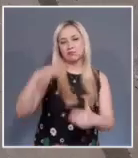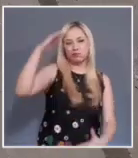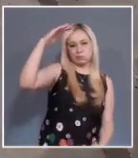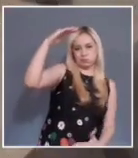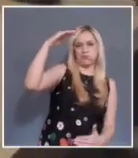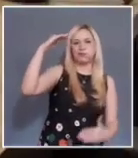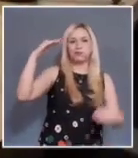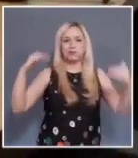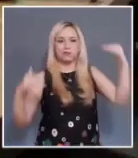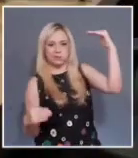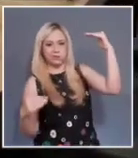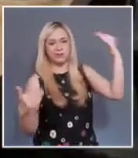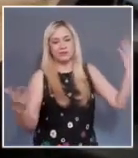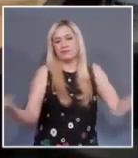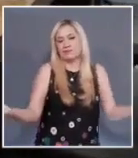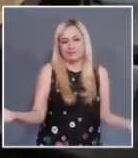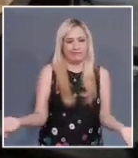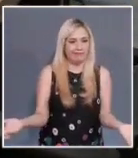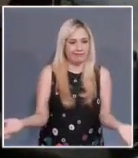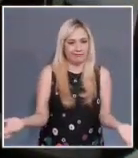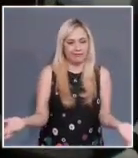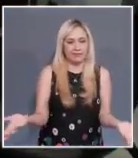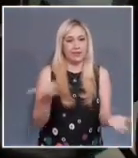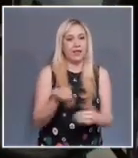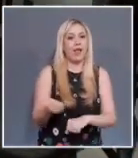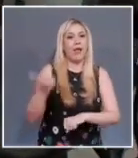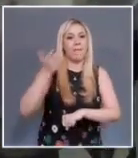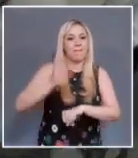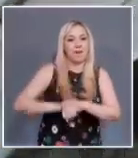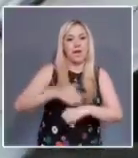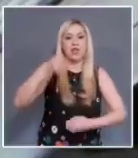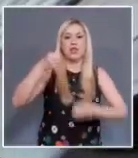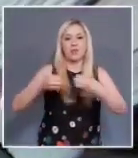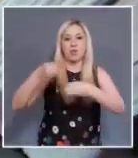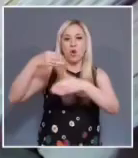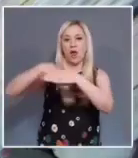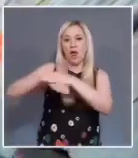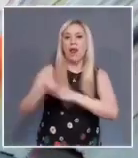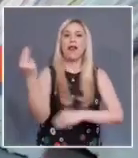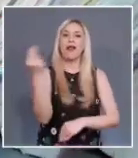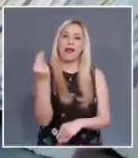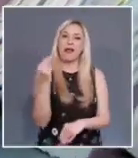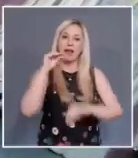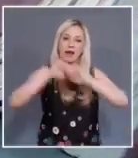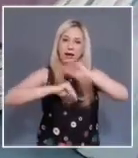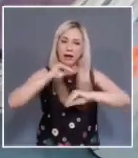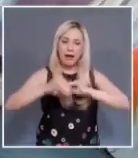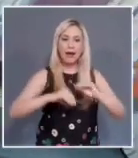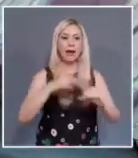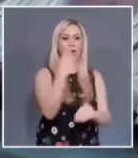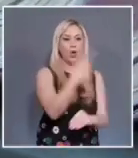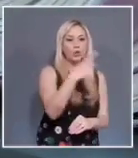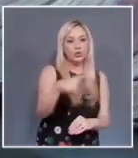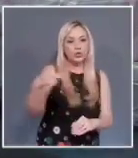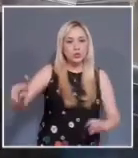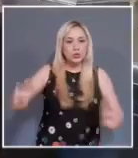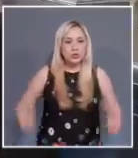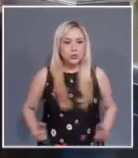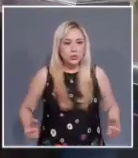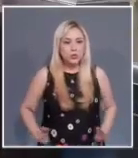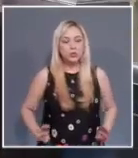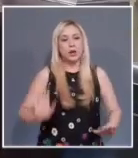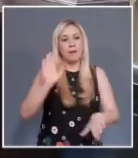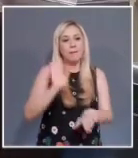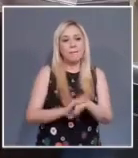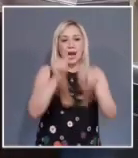administrativas federales deben crear sinergias para la implementación y control de las acciones afirmativas en favor de grupos vulnerables,